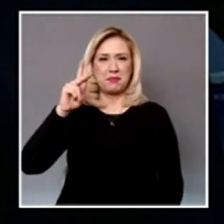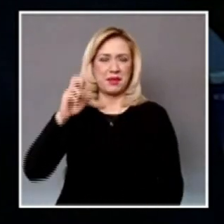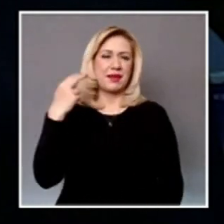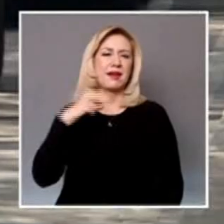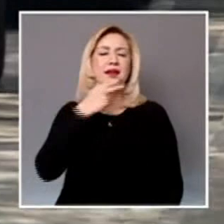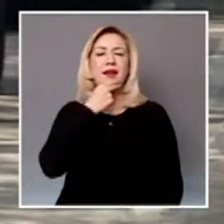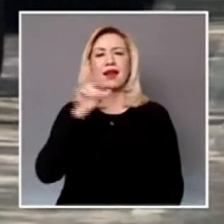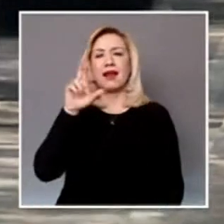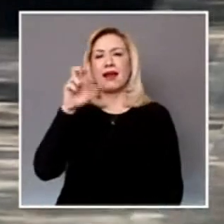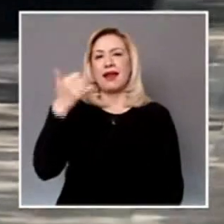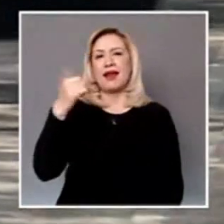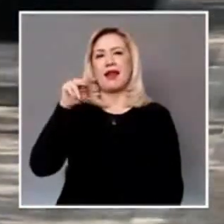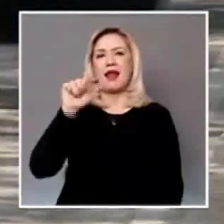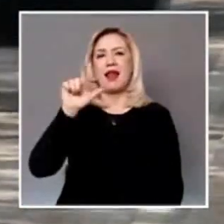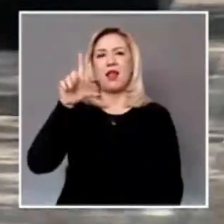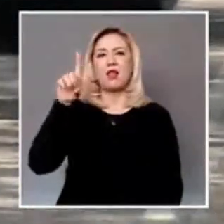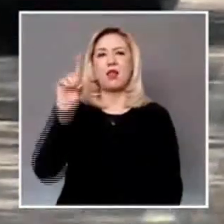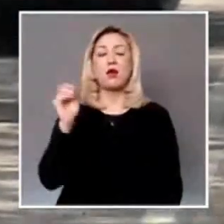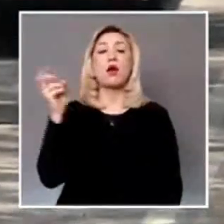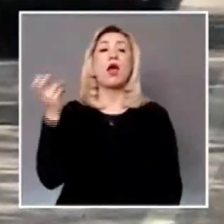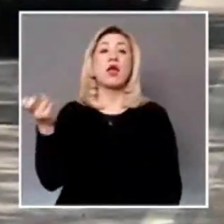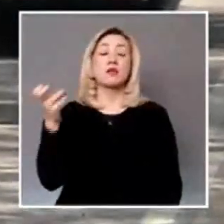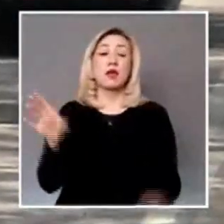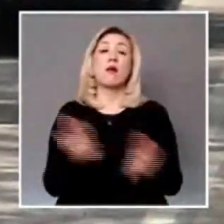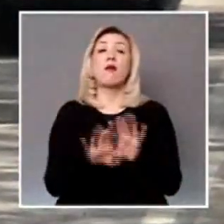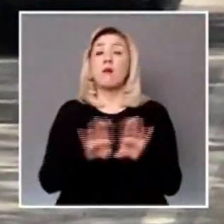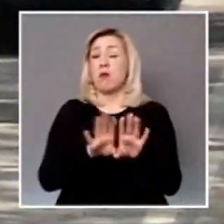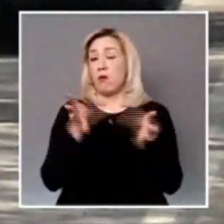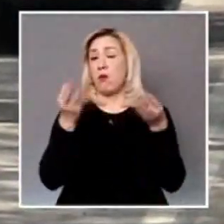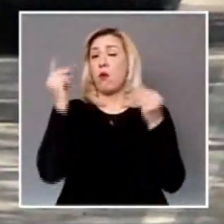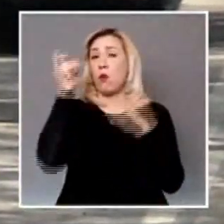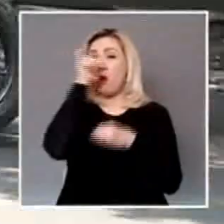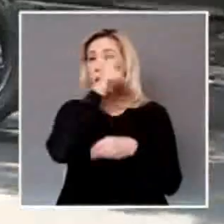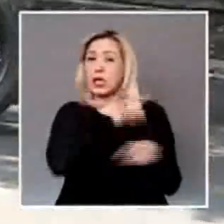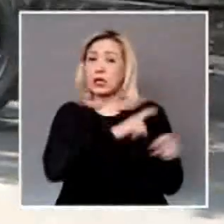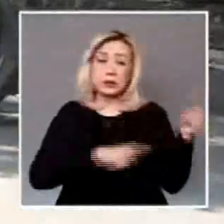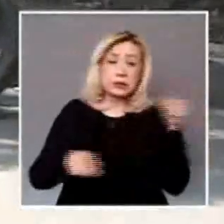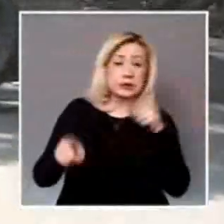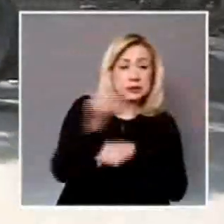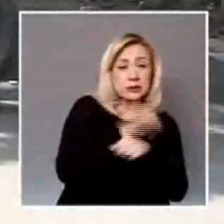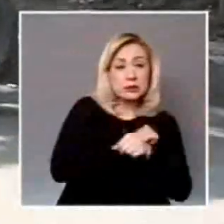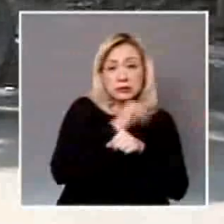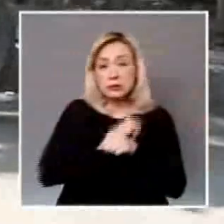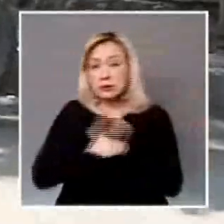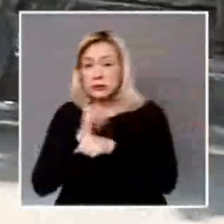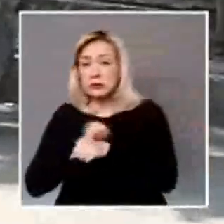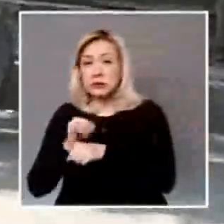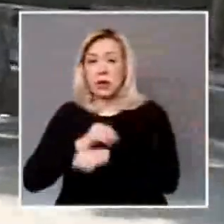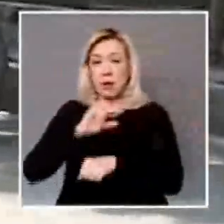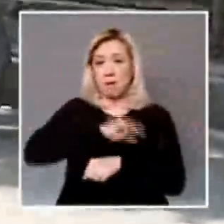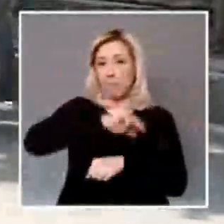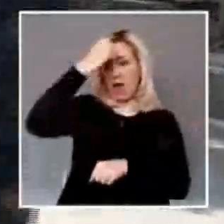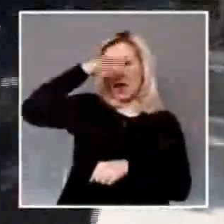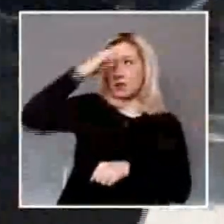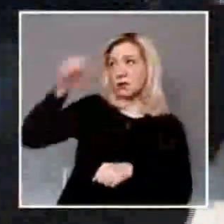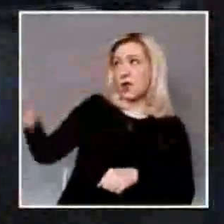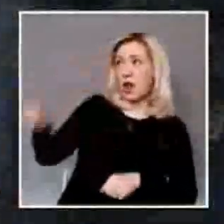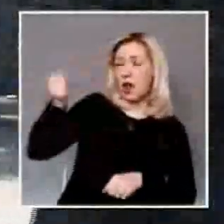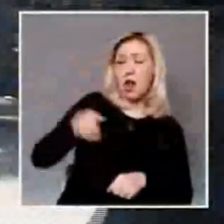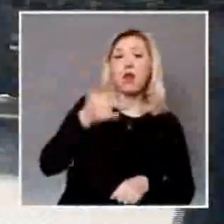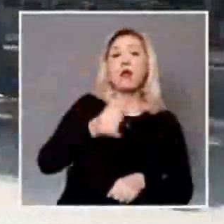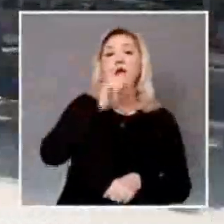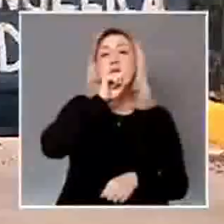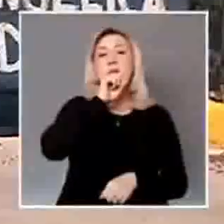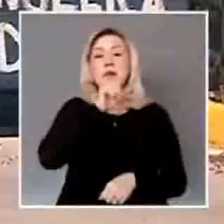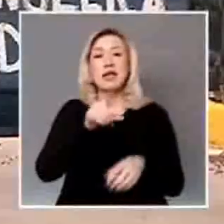conlleva una gran carga técnica que involucra no solo la investigación pericial, sino también el uso de ciencias exactas